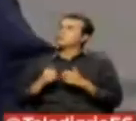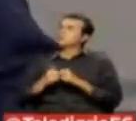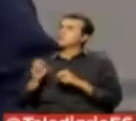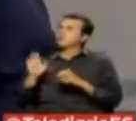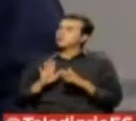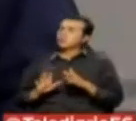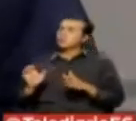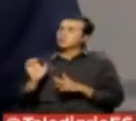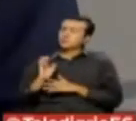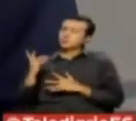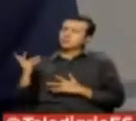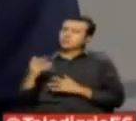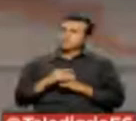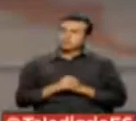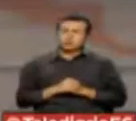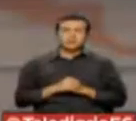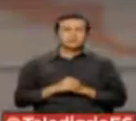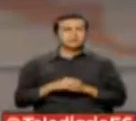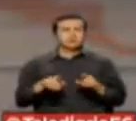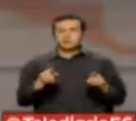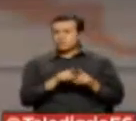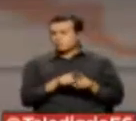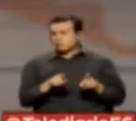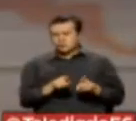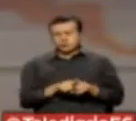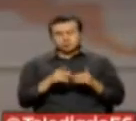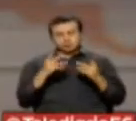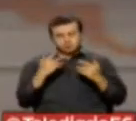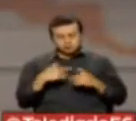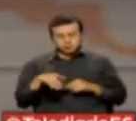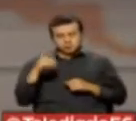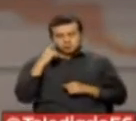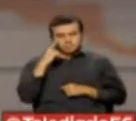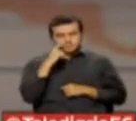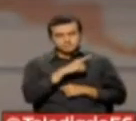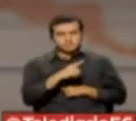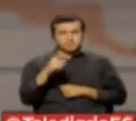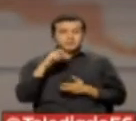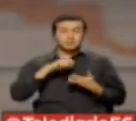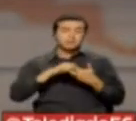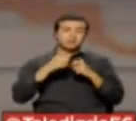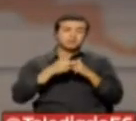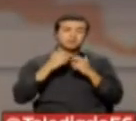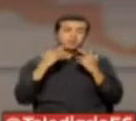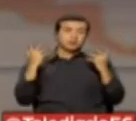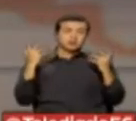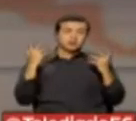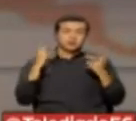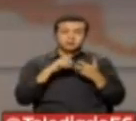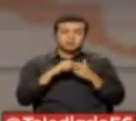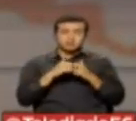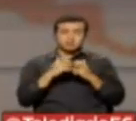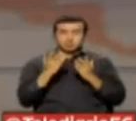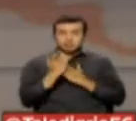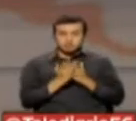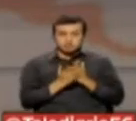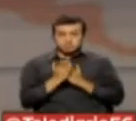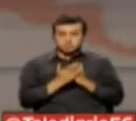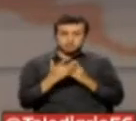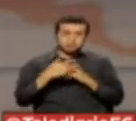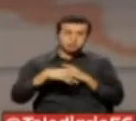ecuador' cuál es es muy parecida tenemos el problema de que tenemos servicios